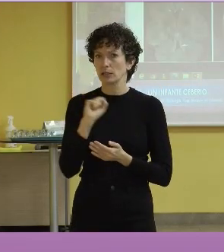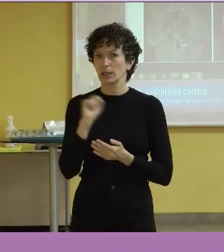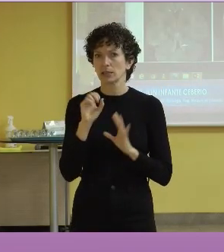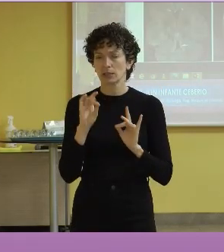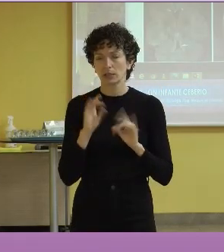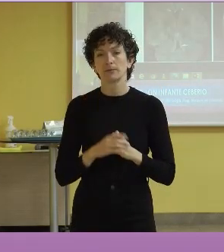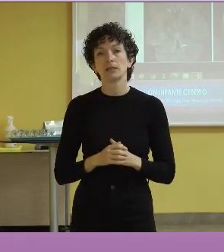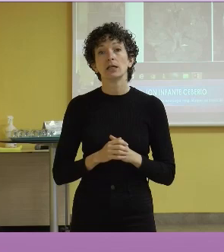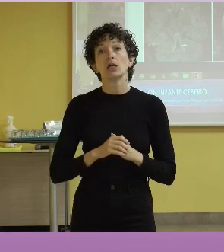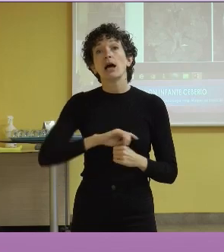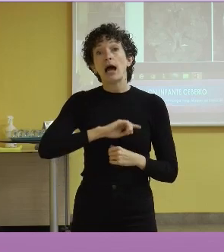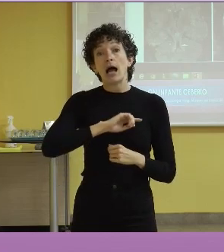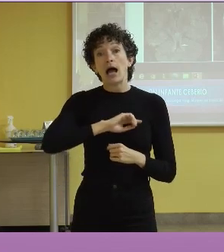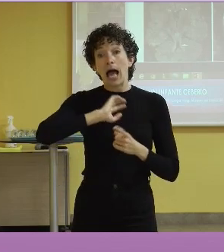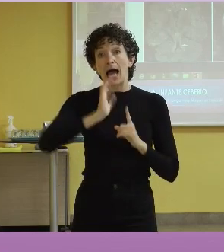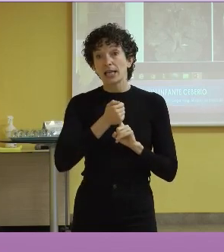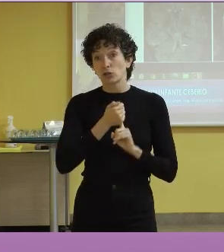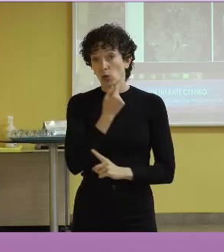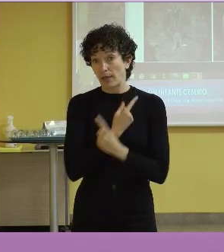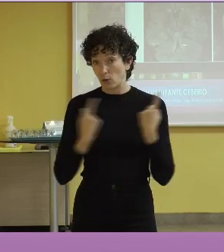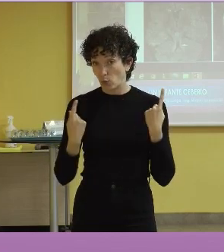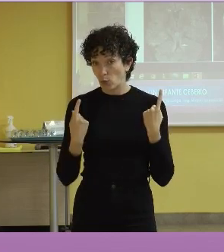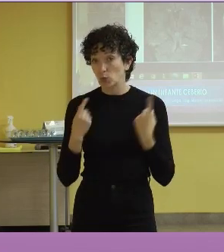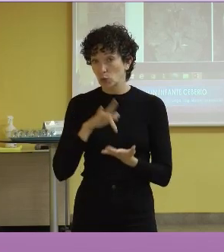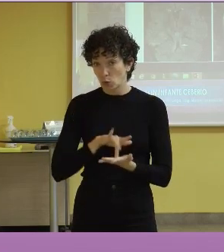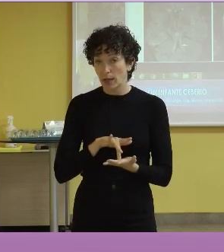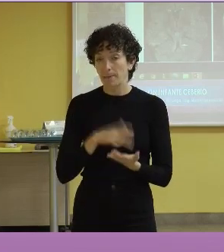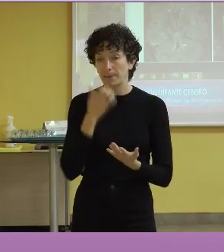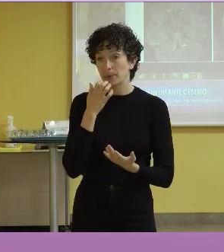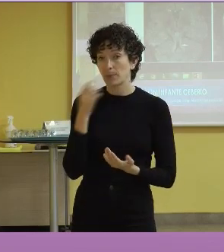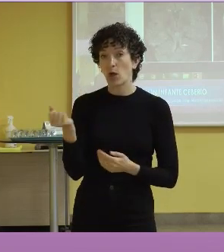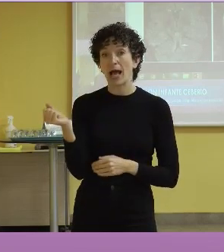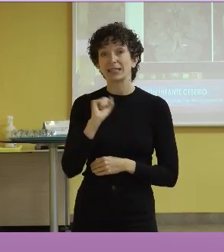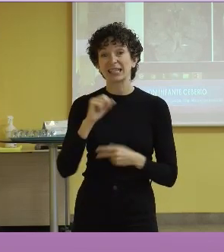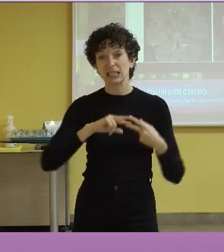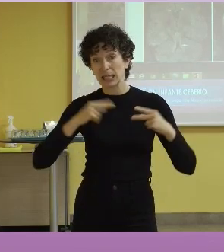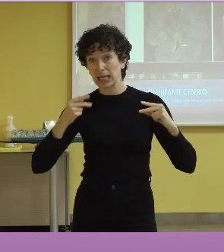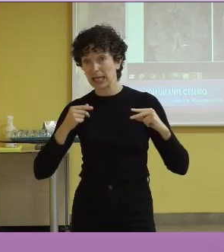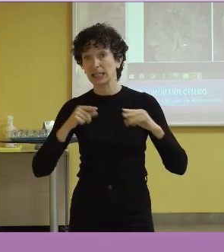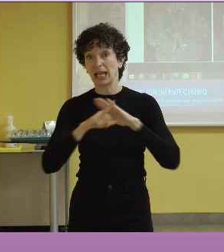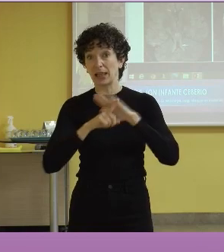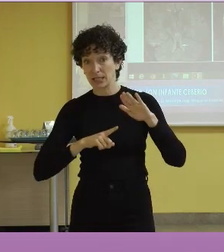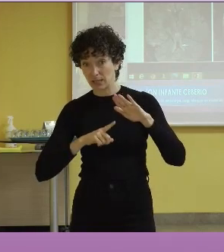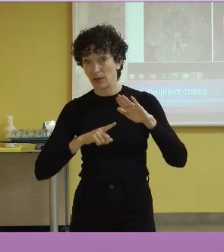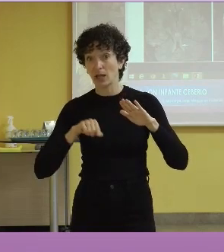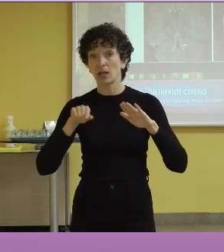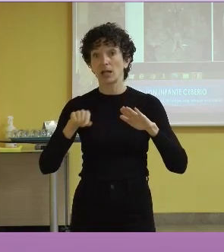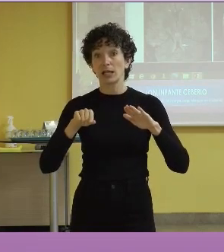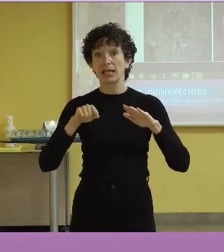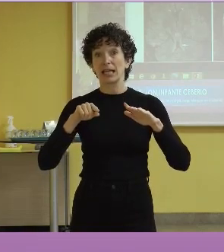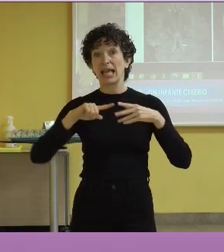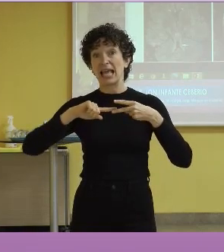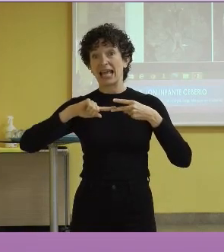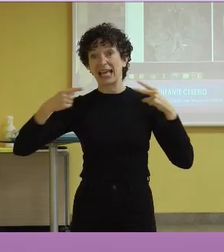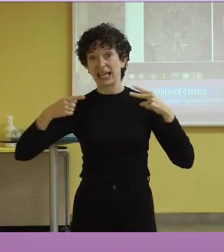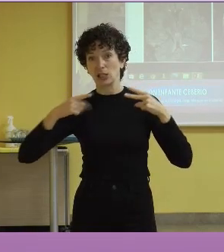hay determinados hallazgos, por ejemplo, en este tipo de ataxia genética recesiva, con mutaciones en este gen que tiene